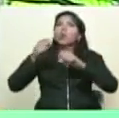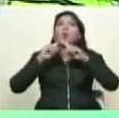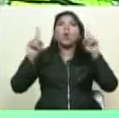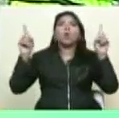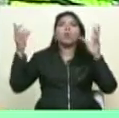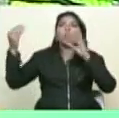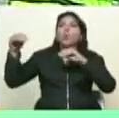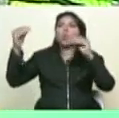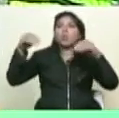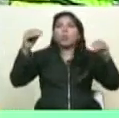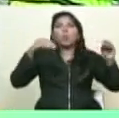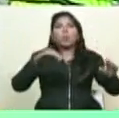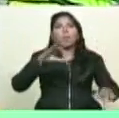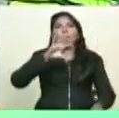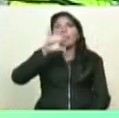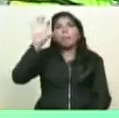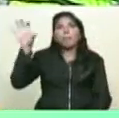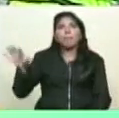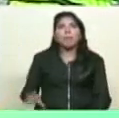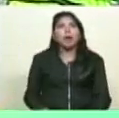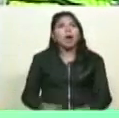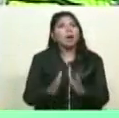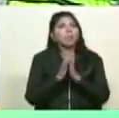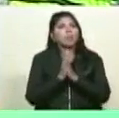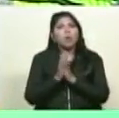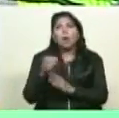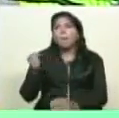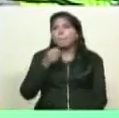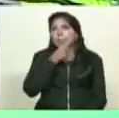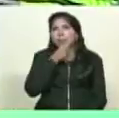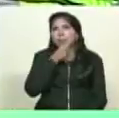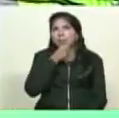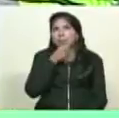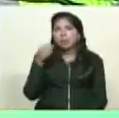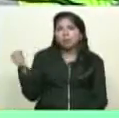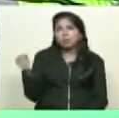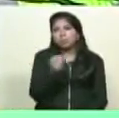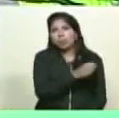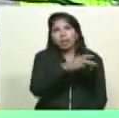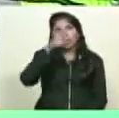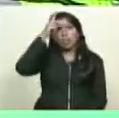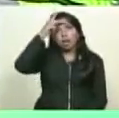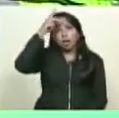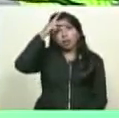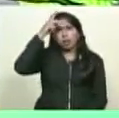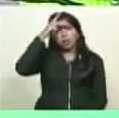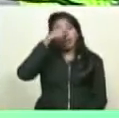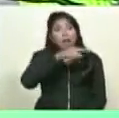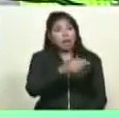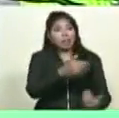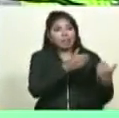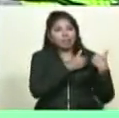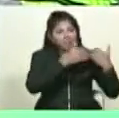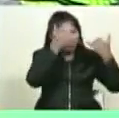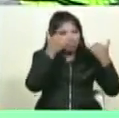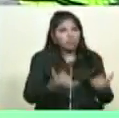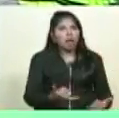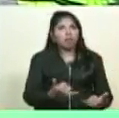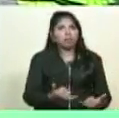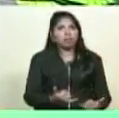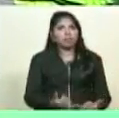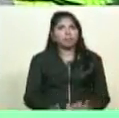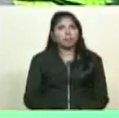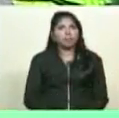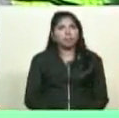pedido un micrófono para el vicepresidente, que el vicepresidente se encargue de inmediato